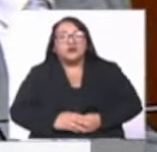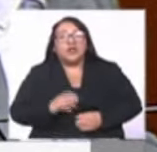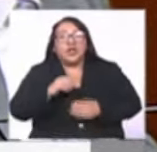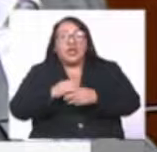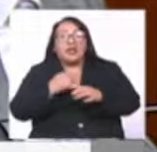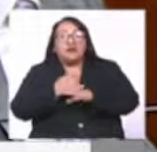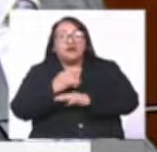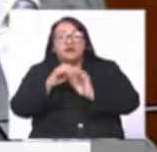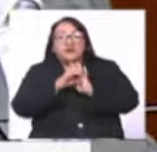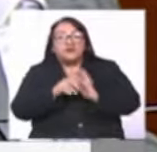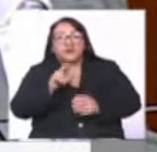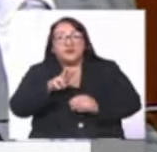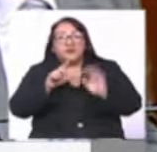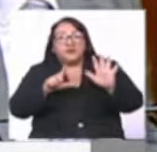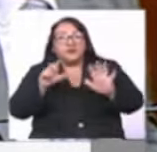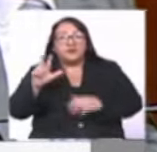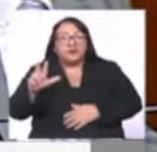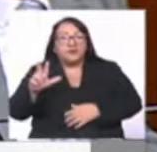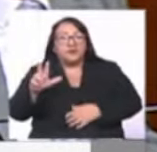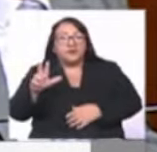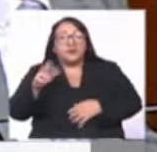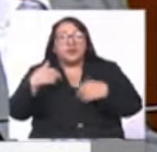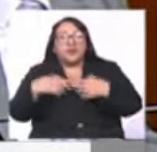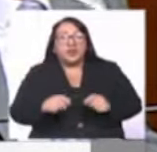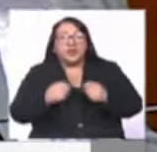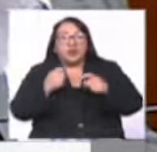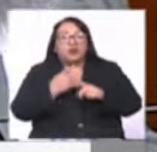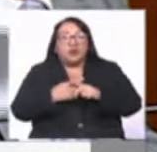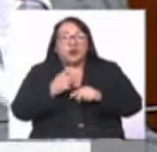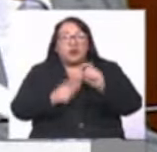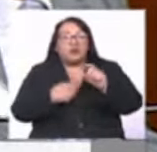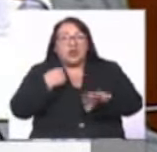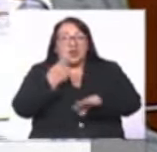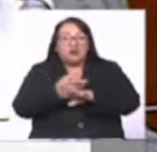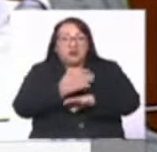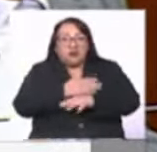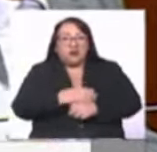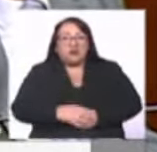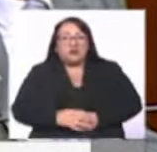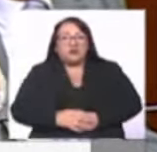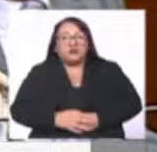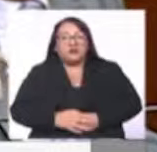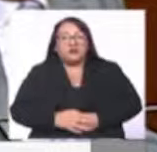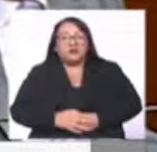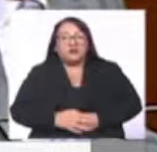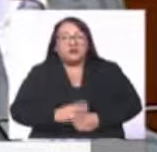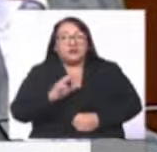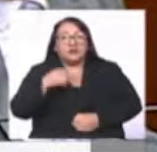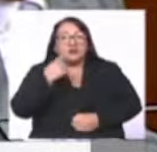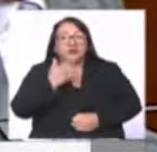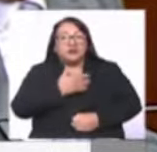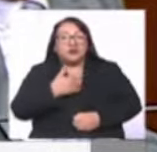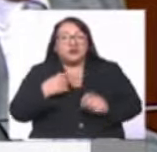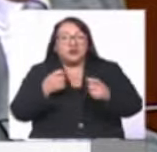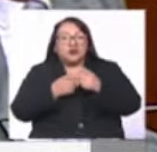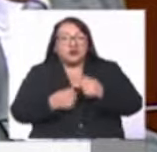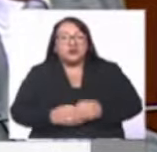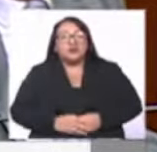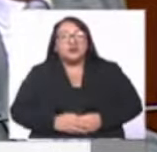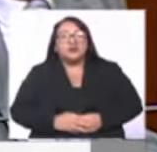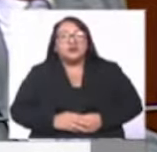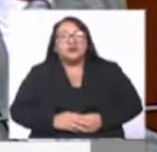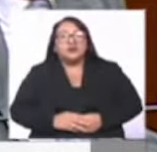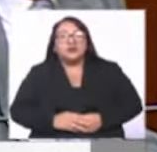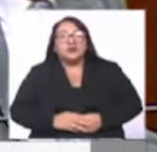constitucional 373 y los ofrecidos además por los denunciados posteriormente señor presidente señores colegas congresistas